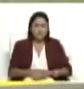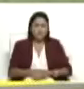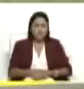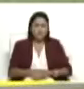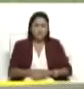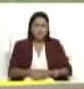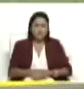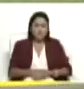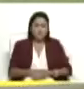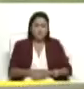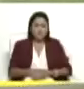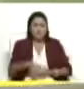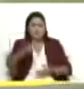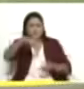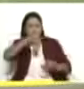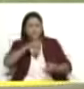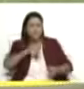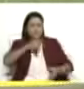Es indignante.